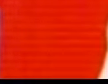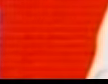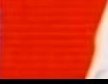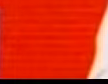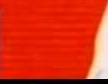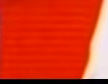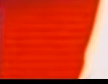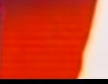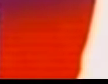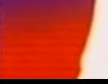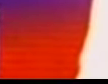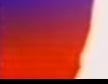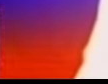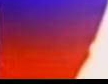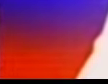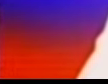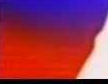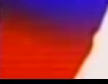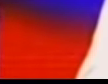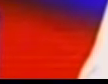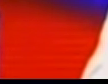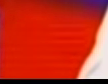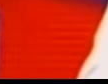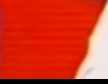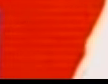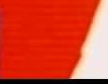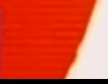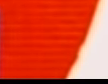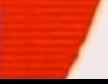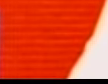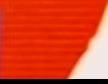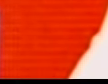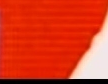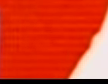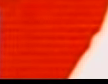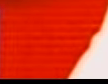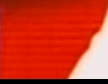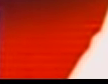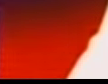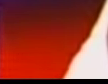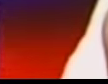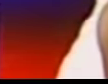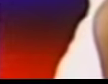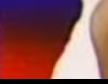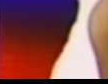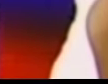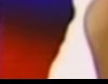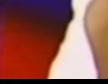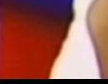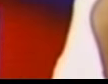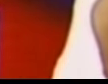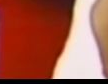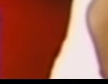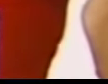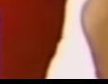carros eléctricos se pueden planificar grandes incentivos. Por ejemplo, ponerles una placa especial y que en Quito, que se aplica el